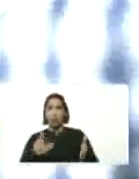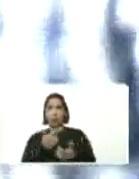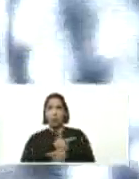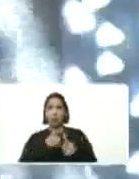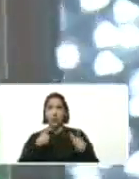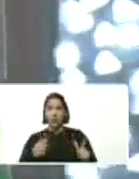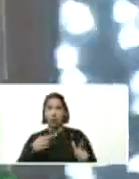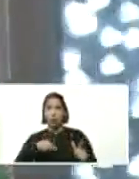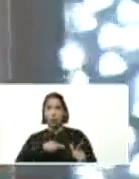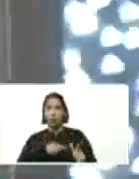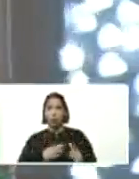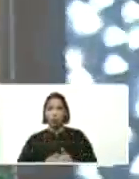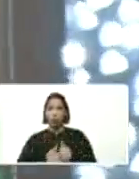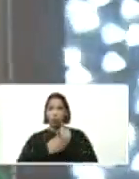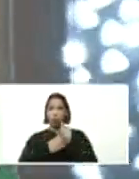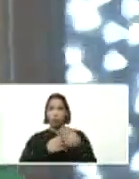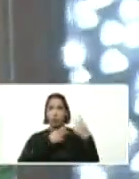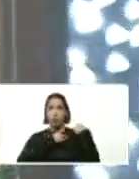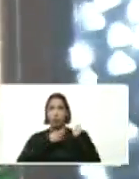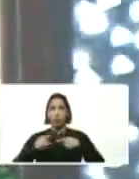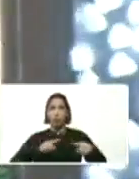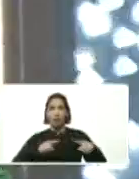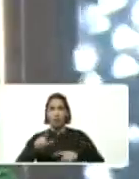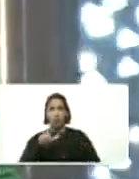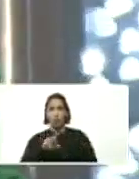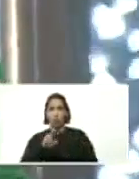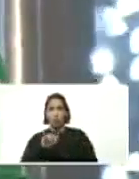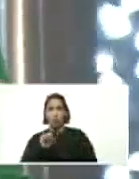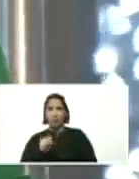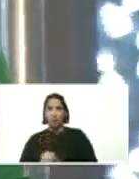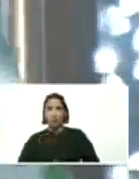fuimos comandados por el general Luis Alberto Lamata,